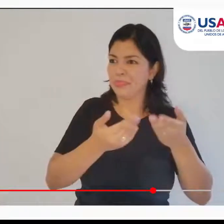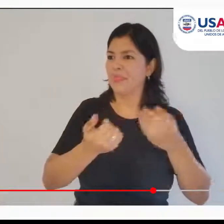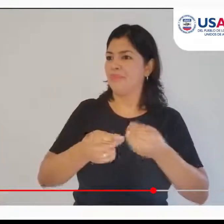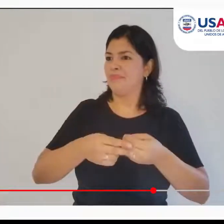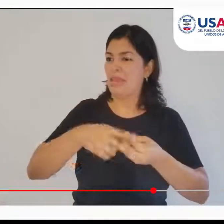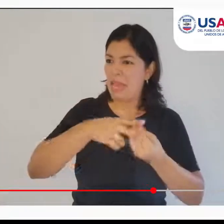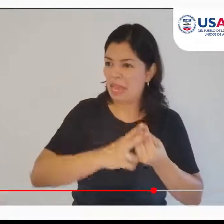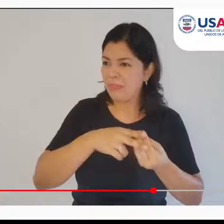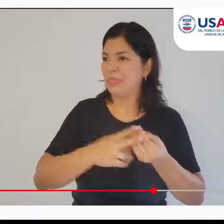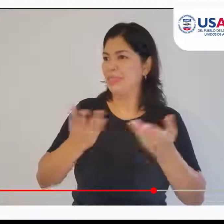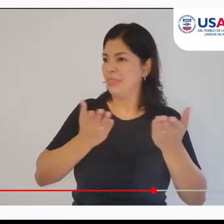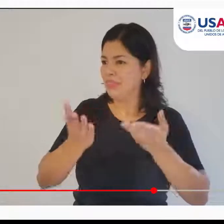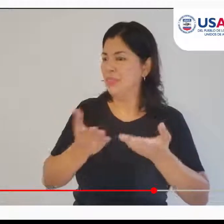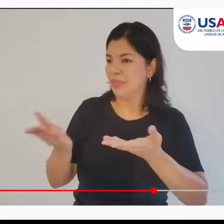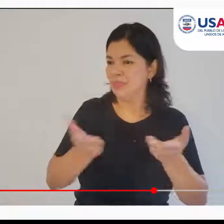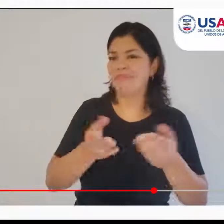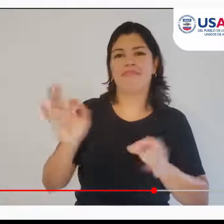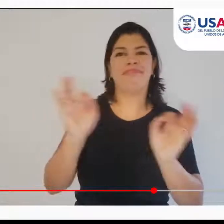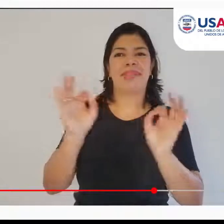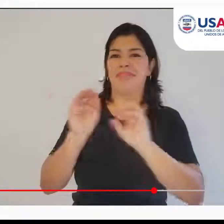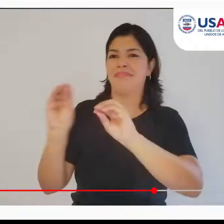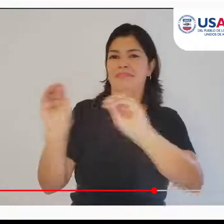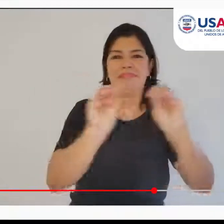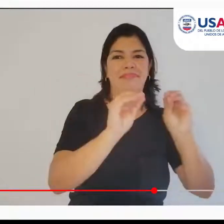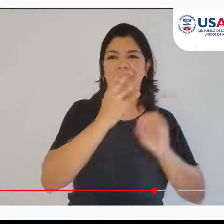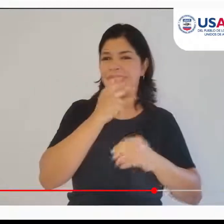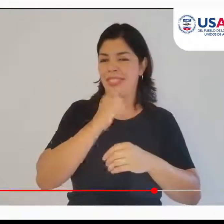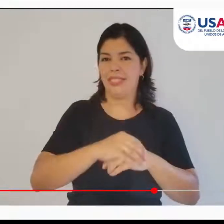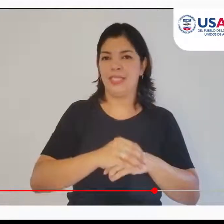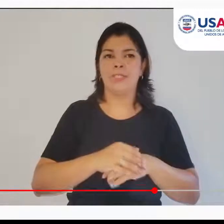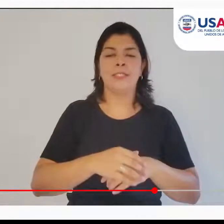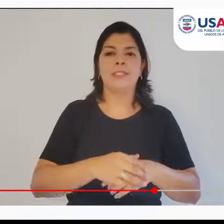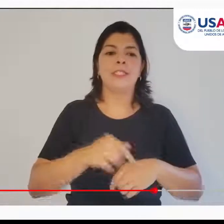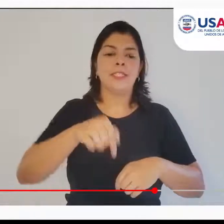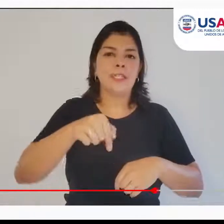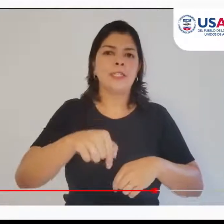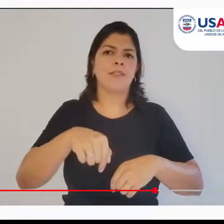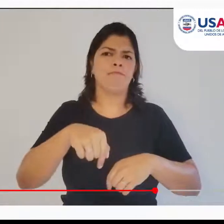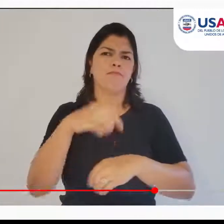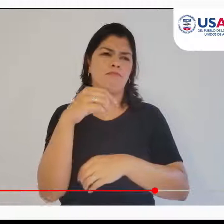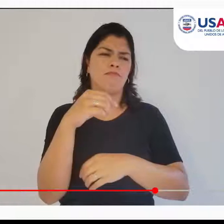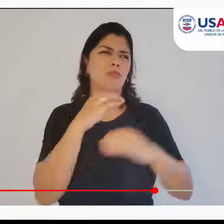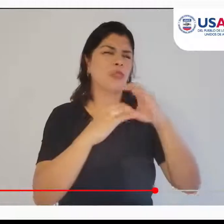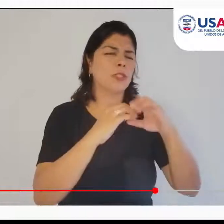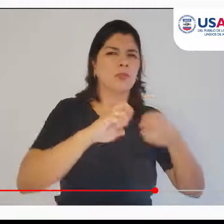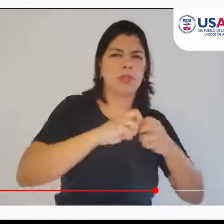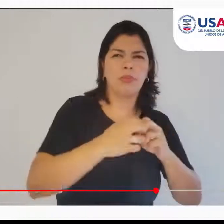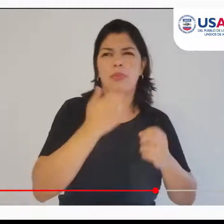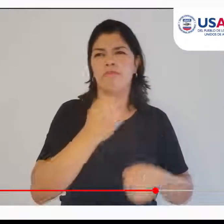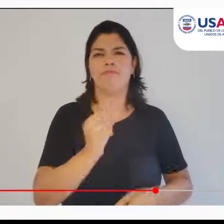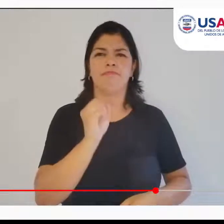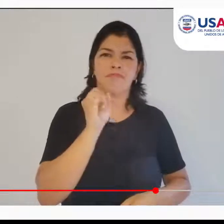servicios. Aquí los problemas de comunicación de pronto tienen que ver es como en los servicios de salud, en los